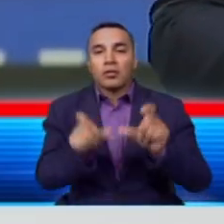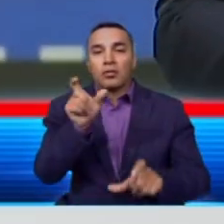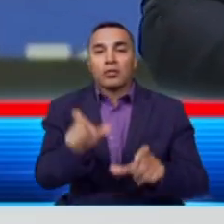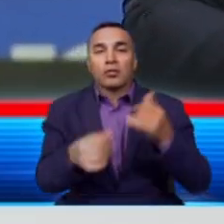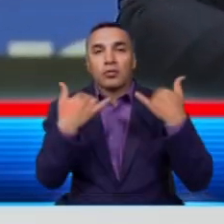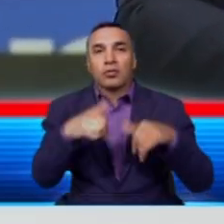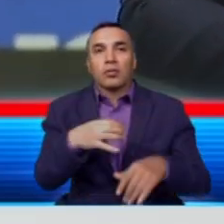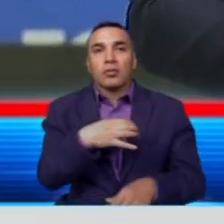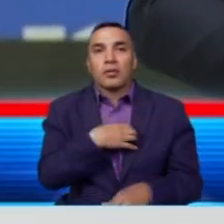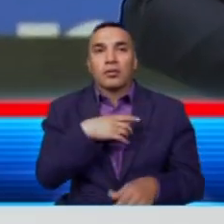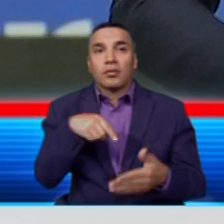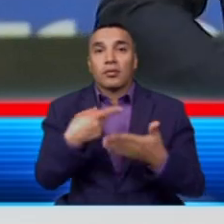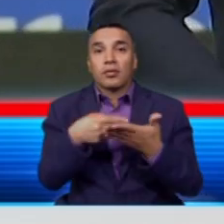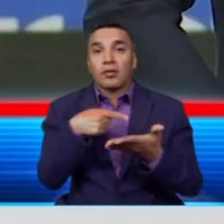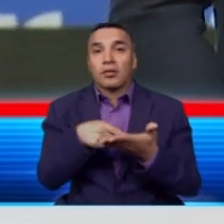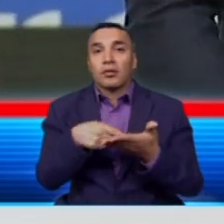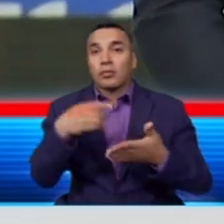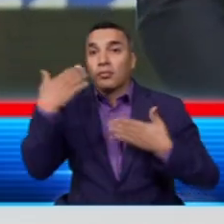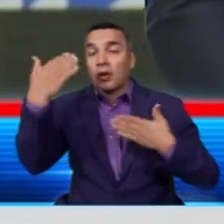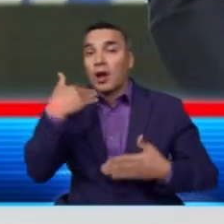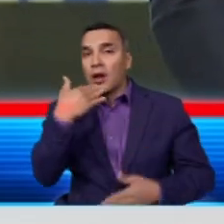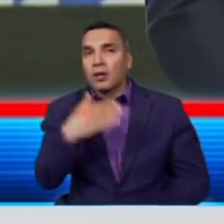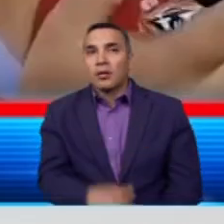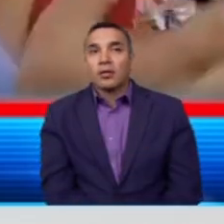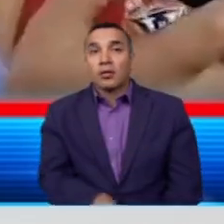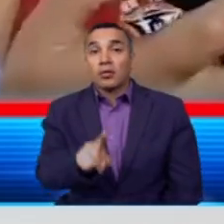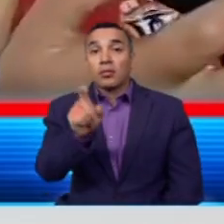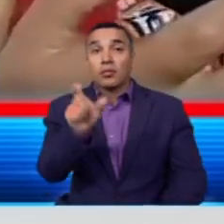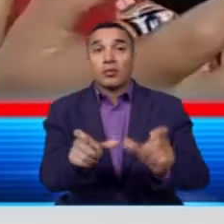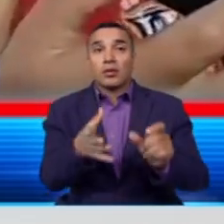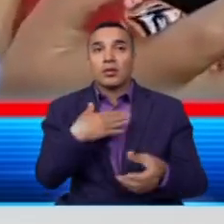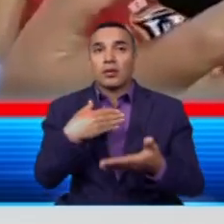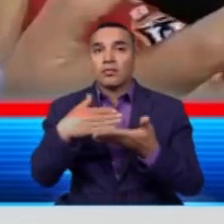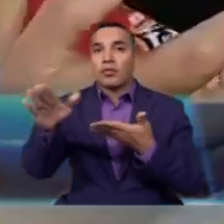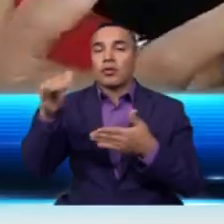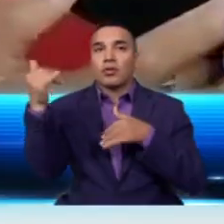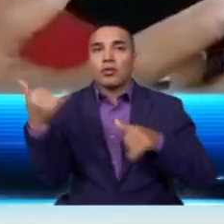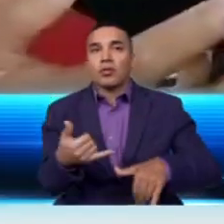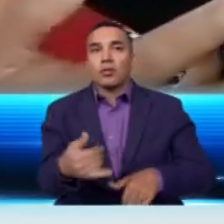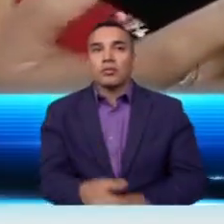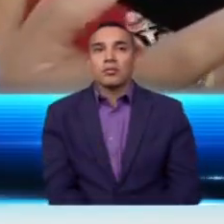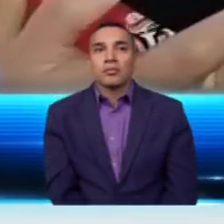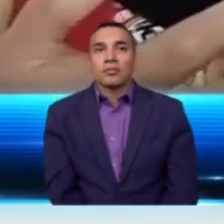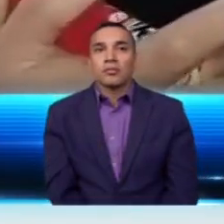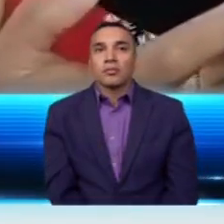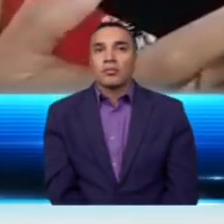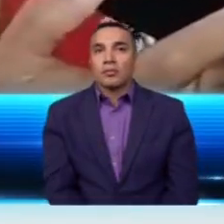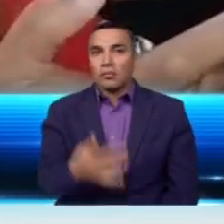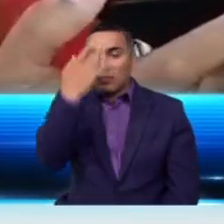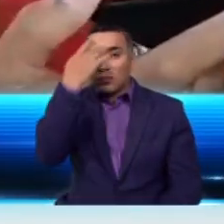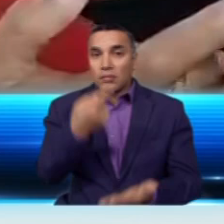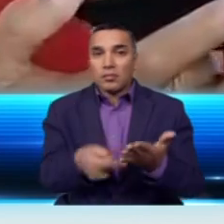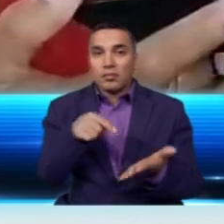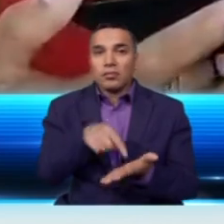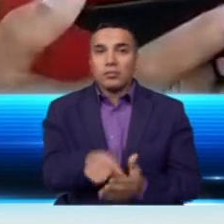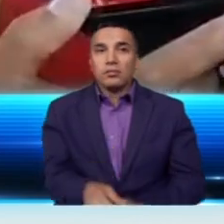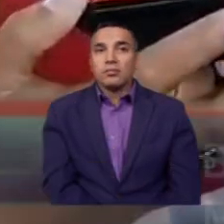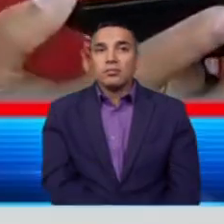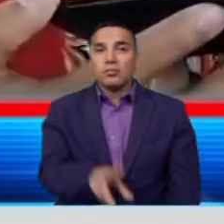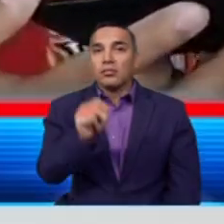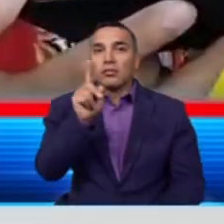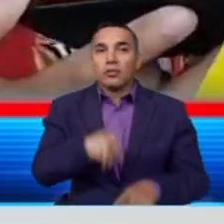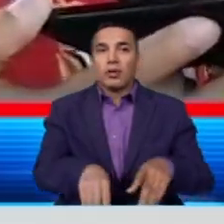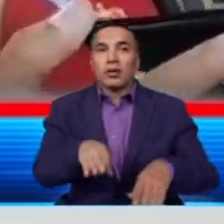canario en plena campaña política. Aquel jugador está fuera del club y porque eso no